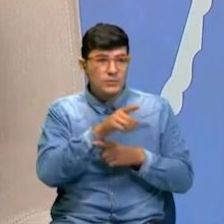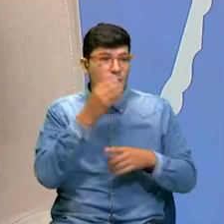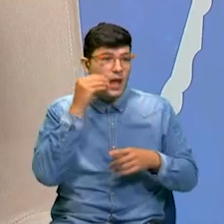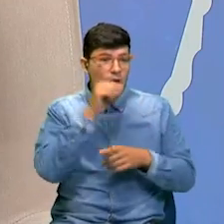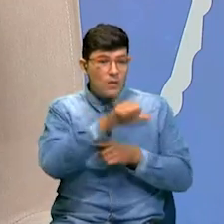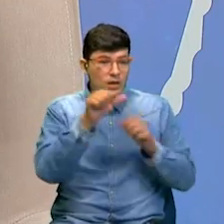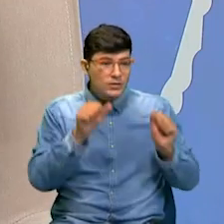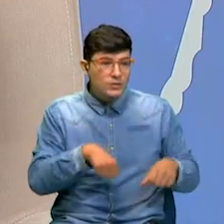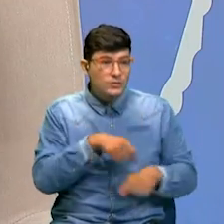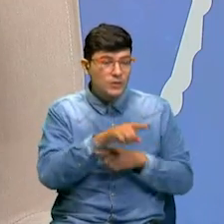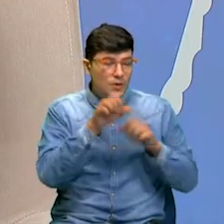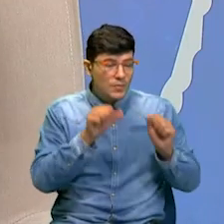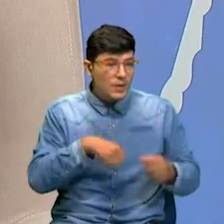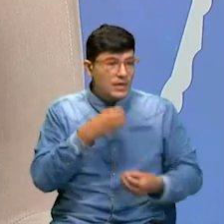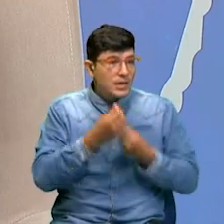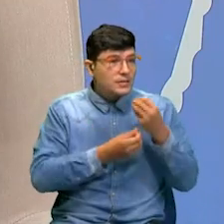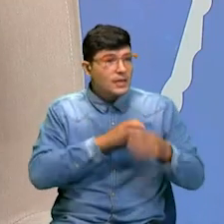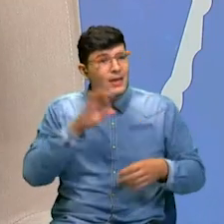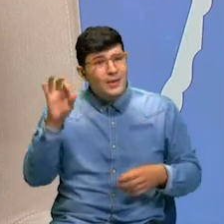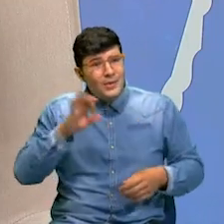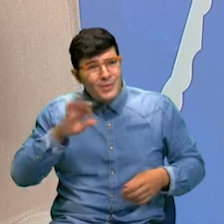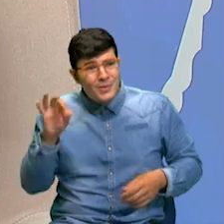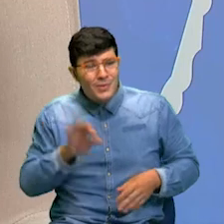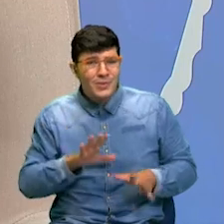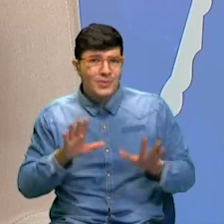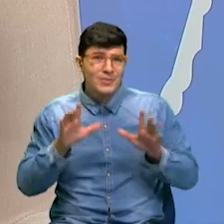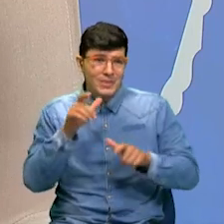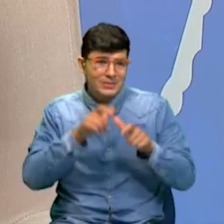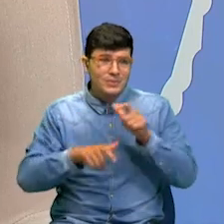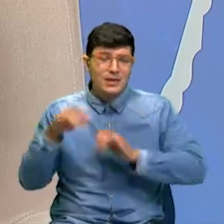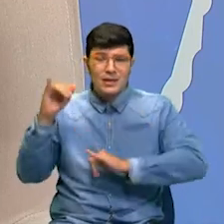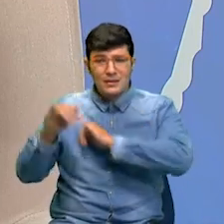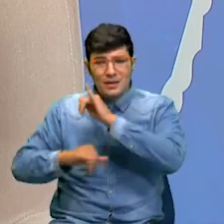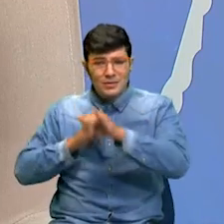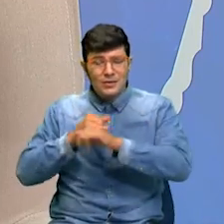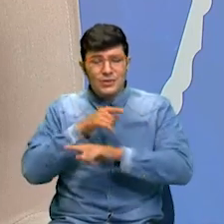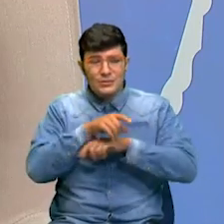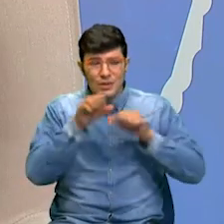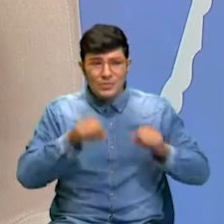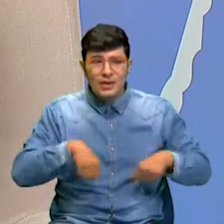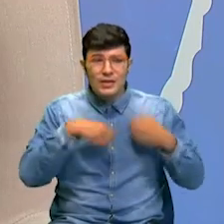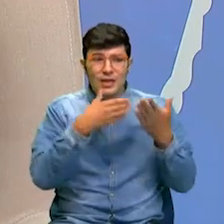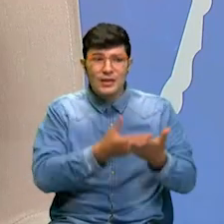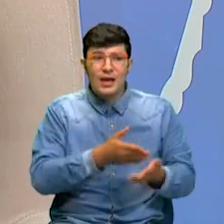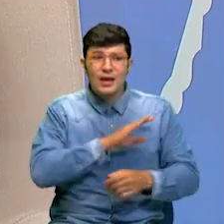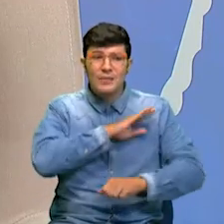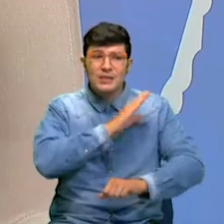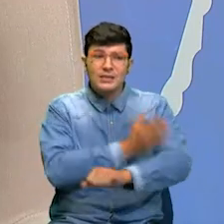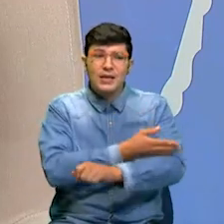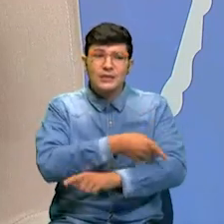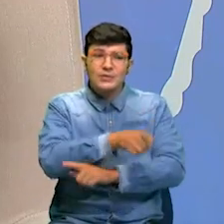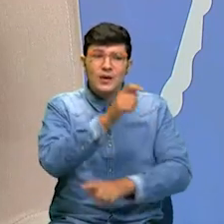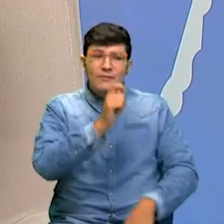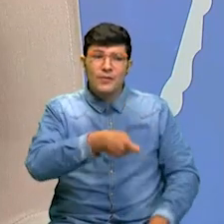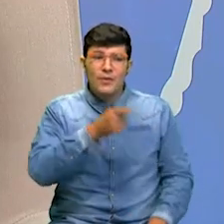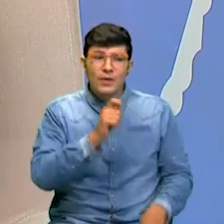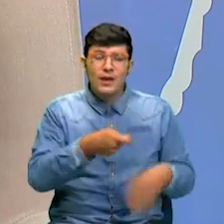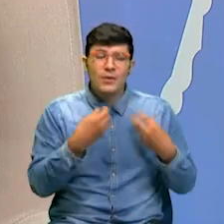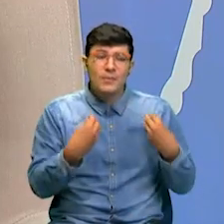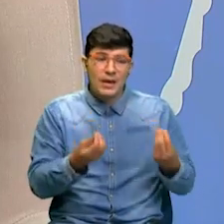hacer o la señora desde el exterior le puede dar poder a un abogado para que citen a